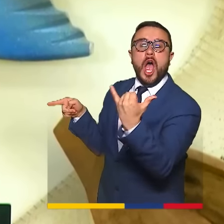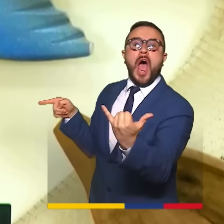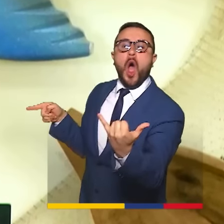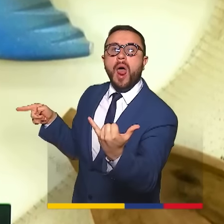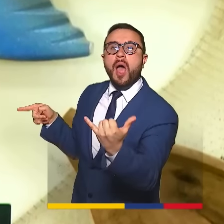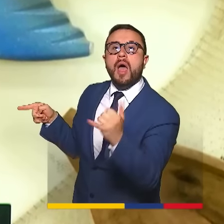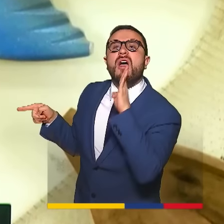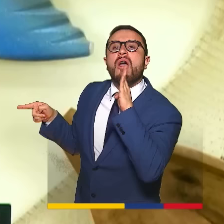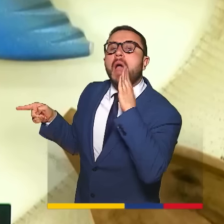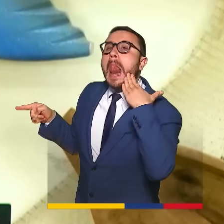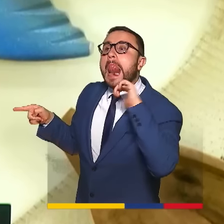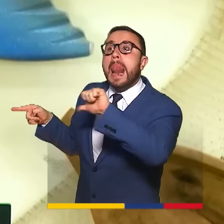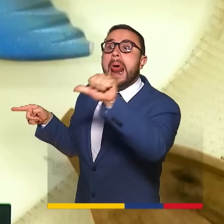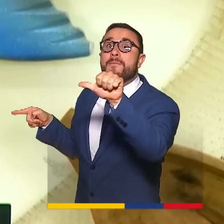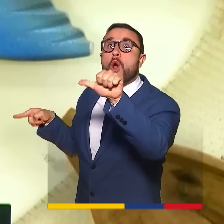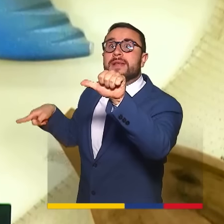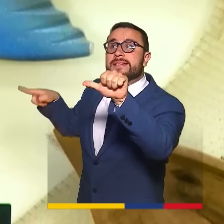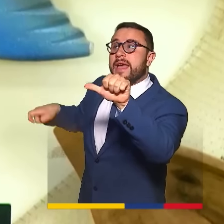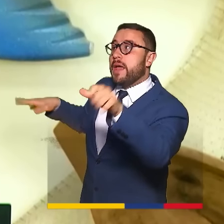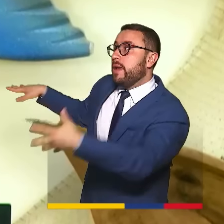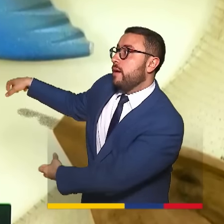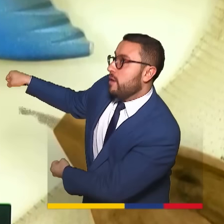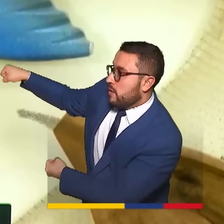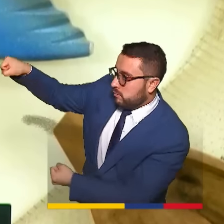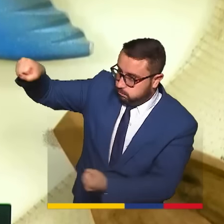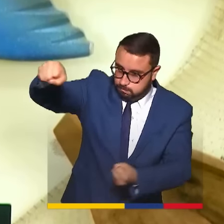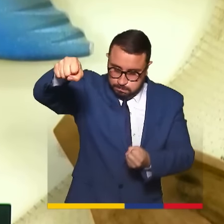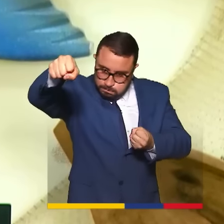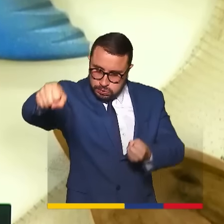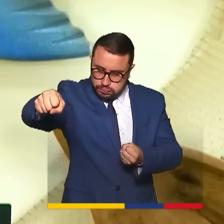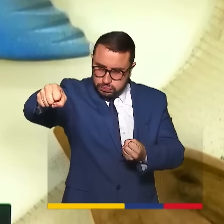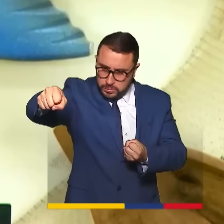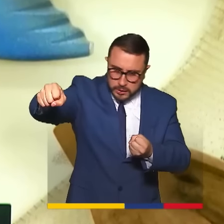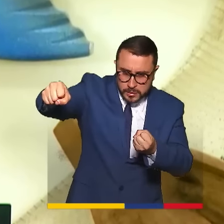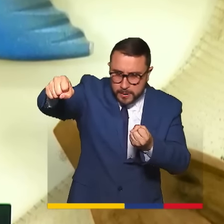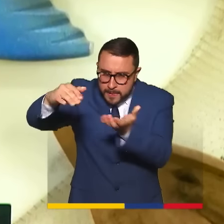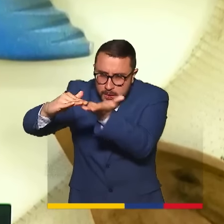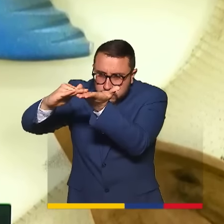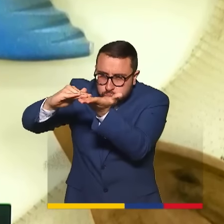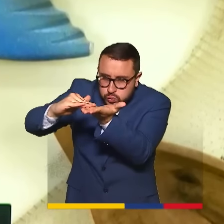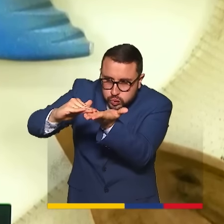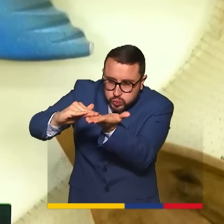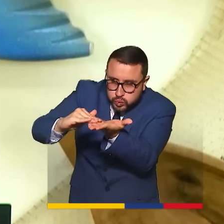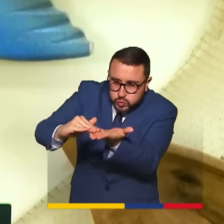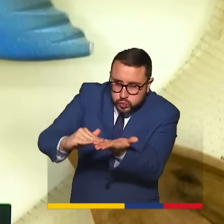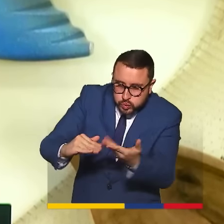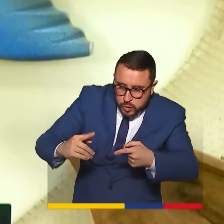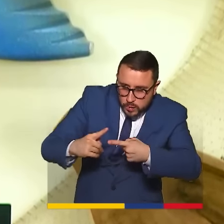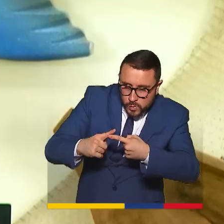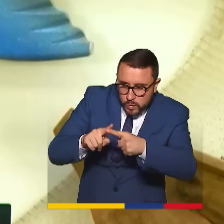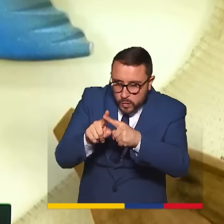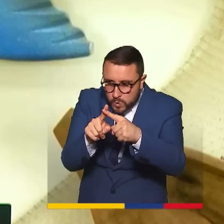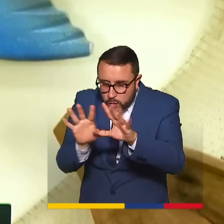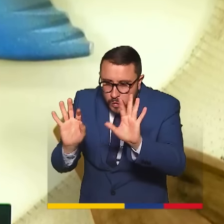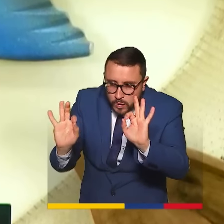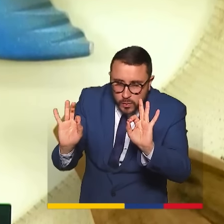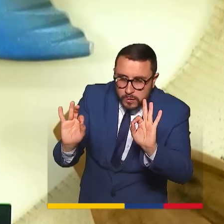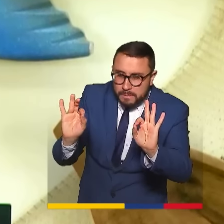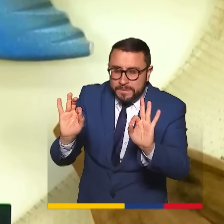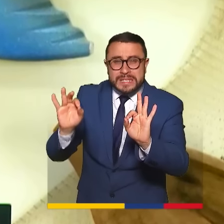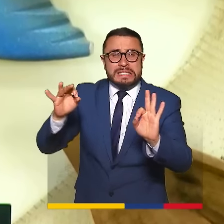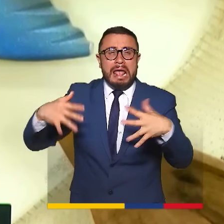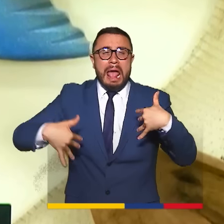Las mujeres son las que tienen que limpiar esas banderas, rehacerlas, volverlas a coser, quitarle